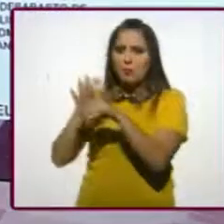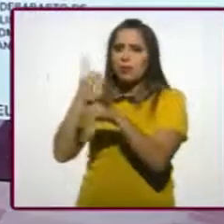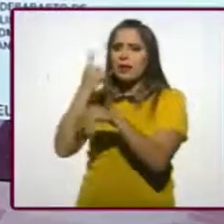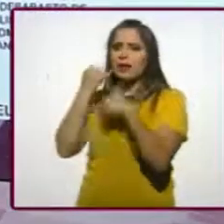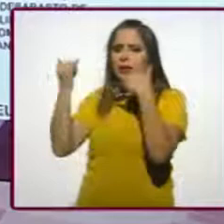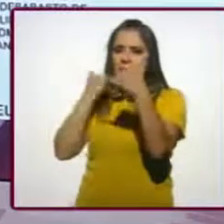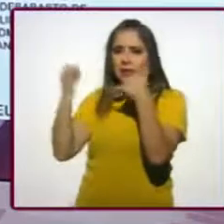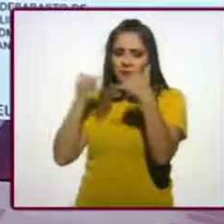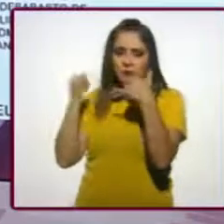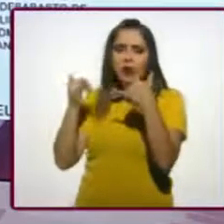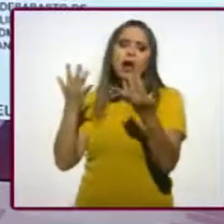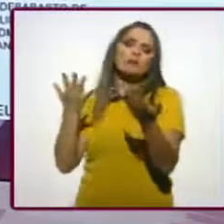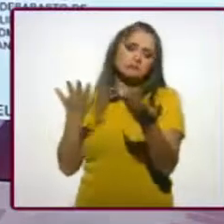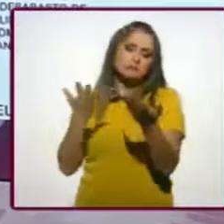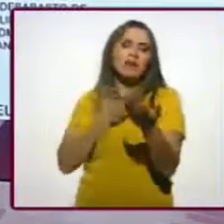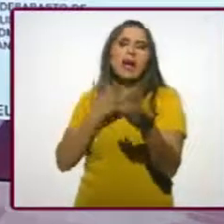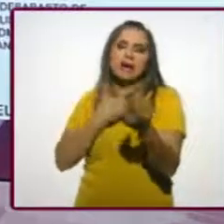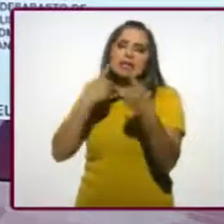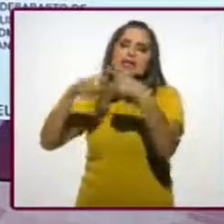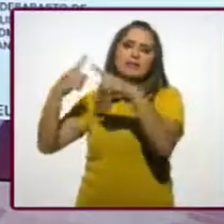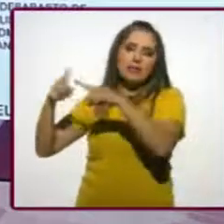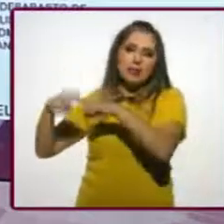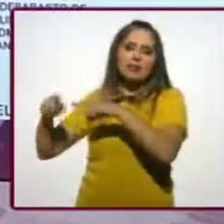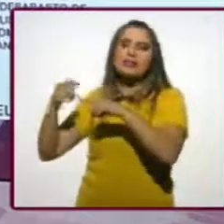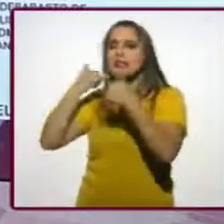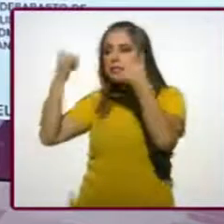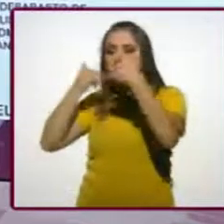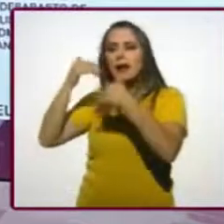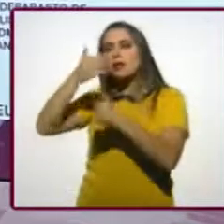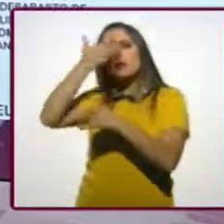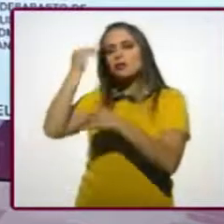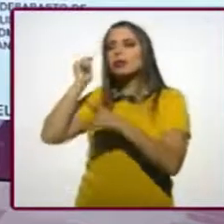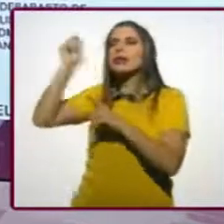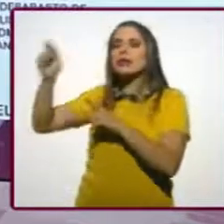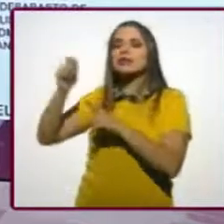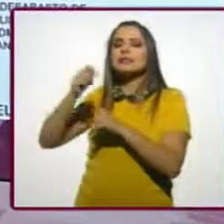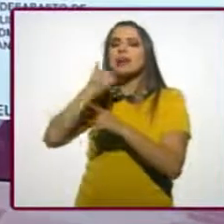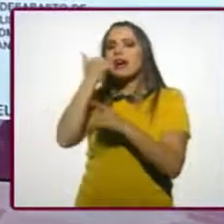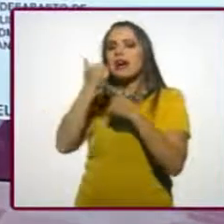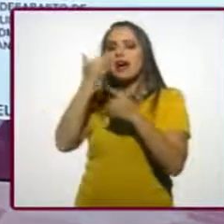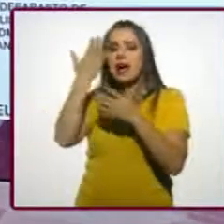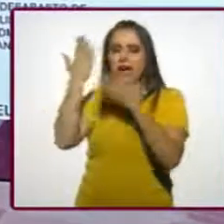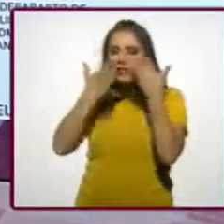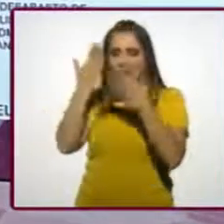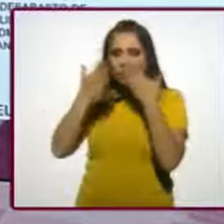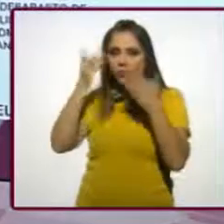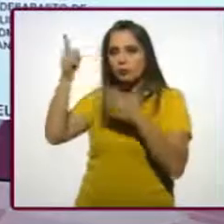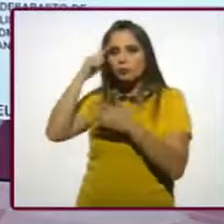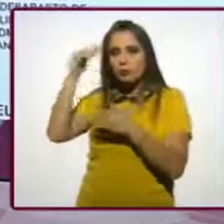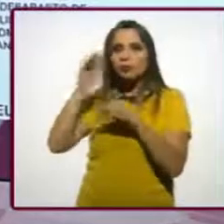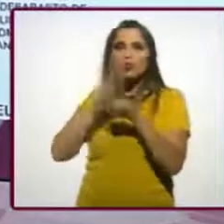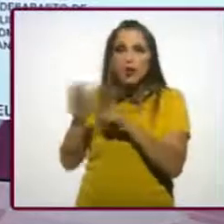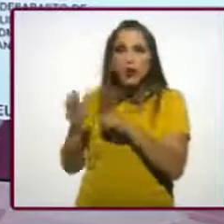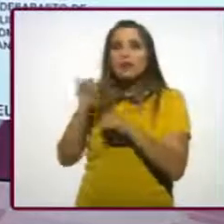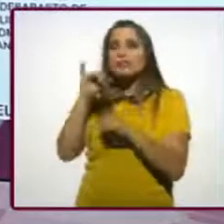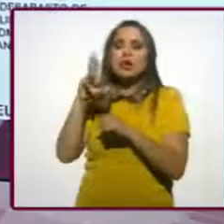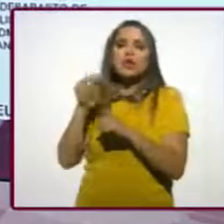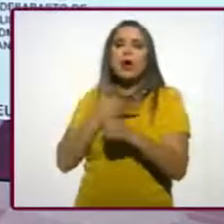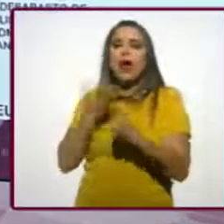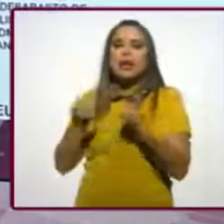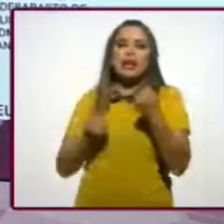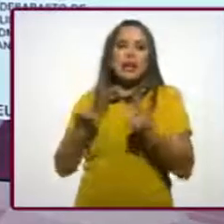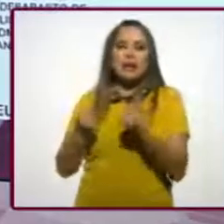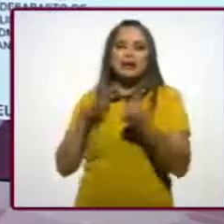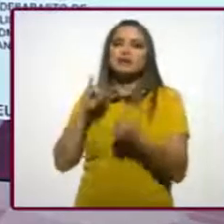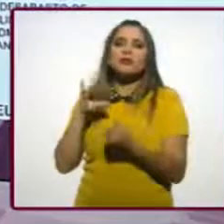sesgo urbano, tienen un sesgo de alta escolaridad, que sería precisamente la gente que tiene autos. Entonces, incluso en